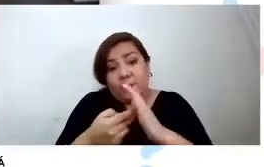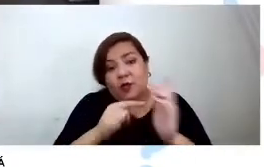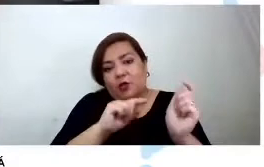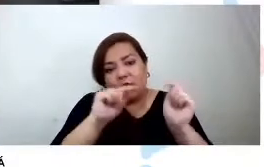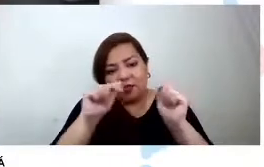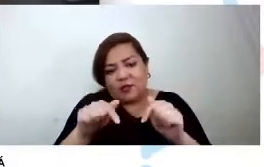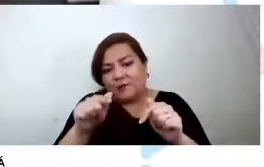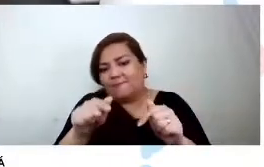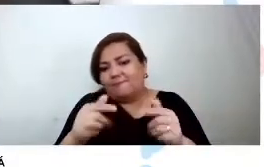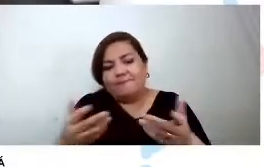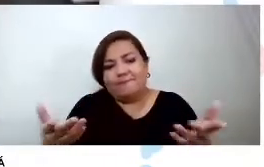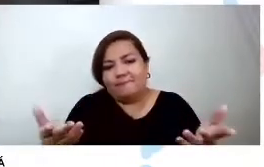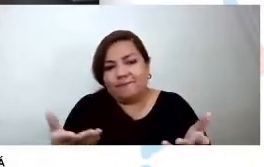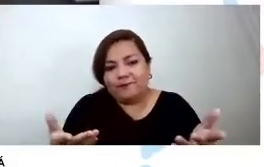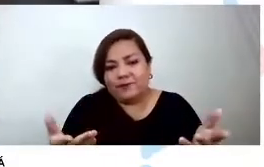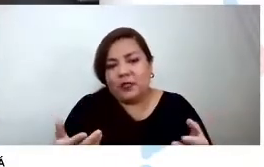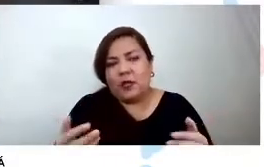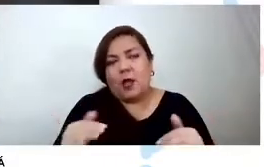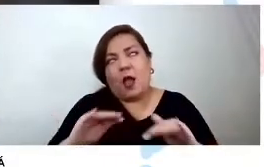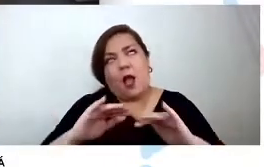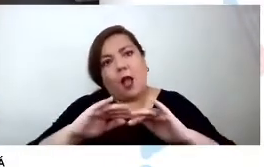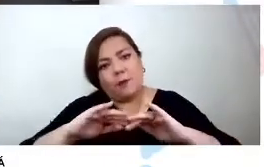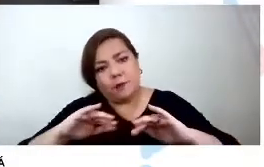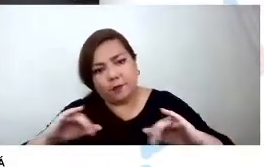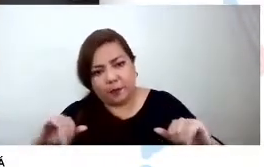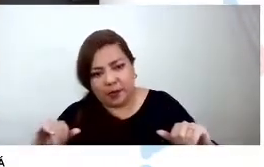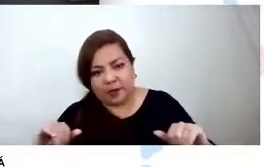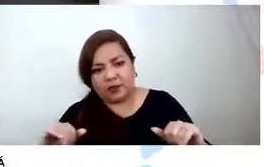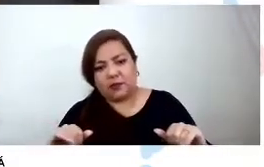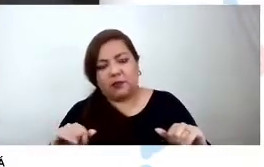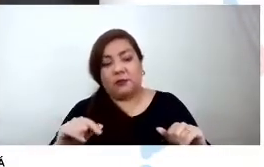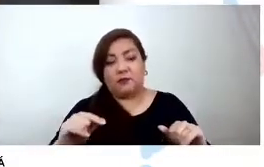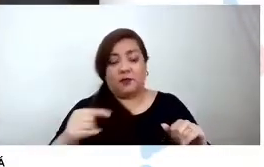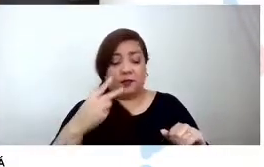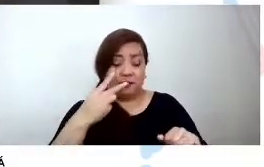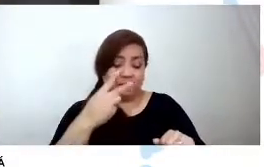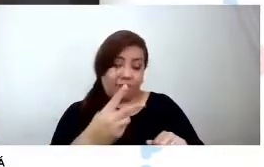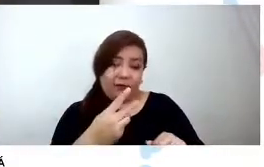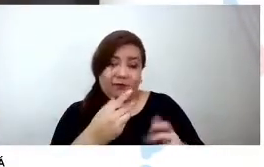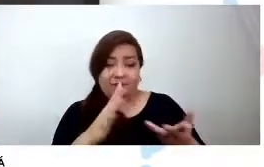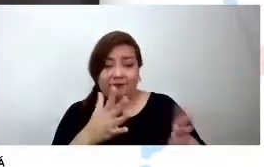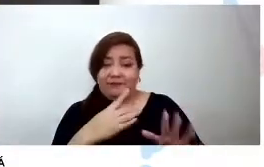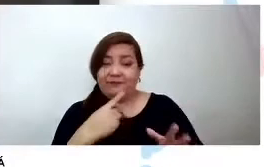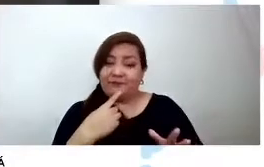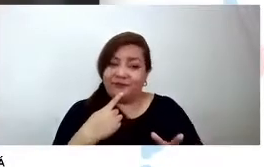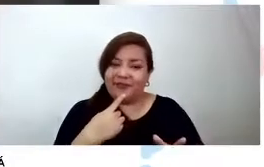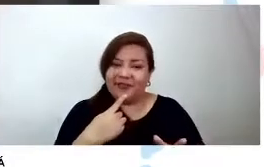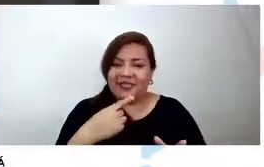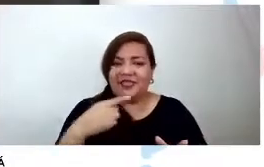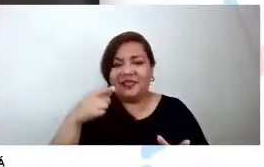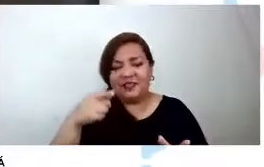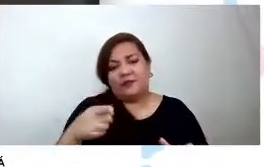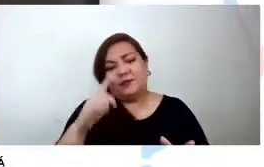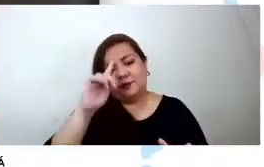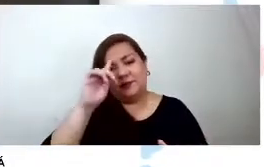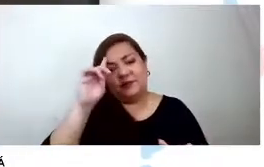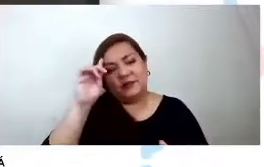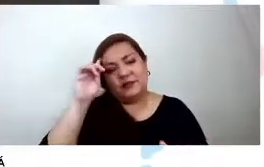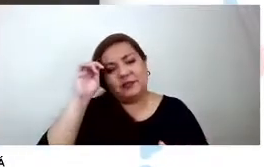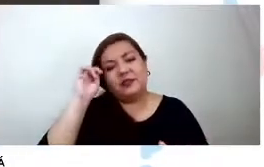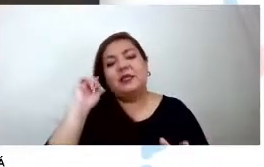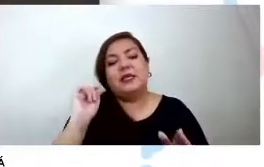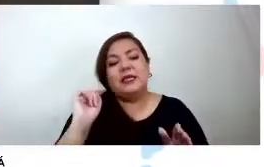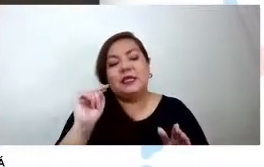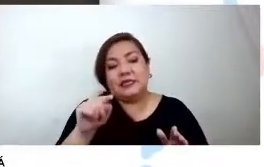genera, además del tema de estético, está referido a que este